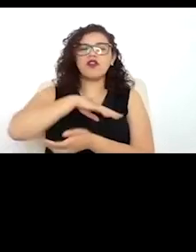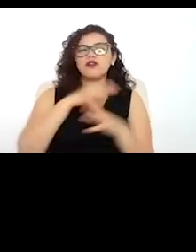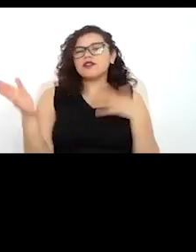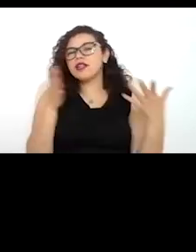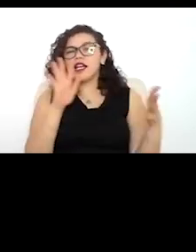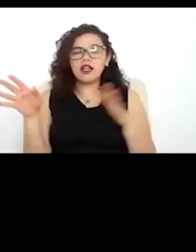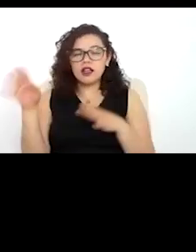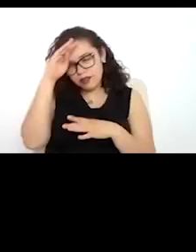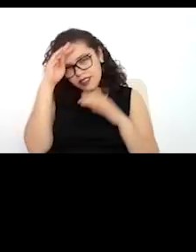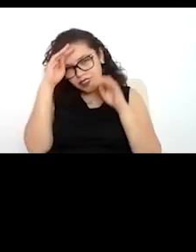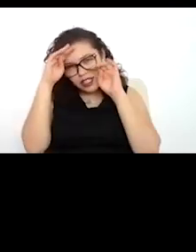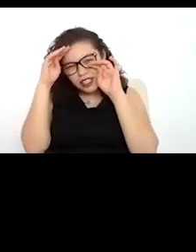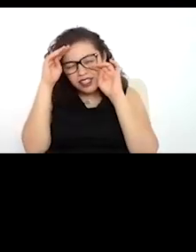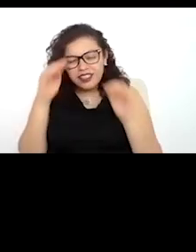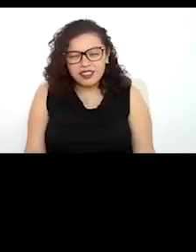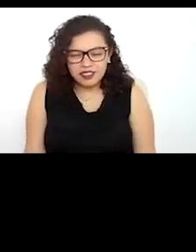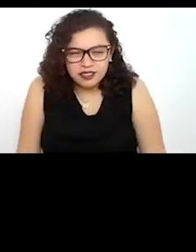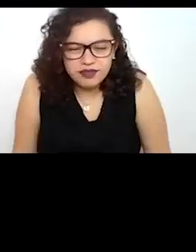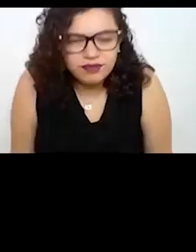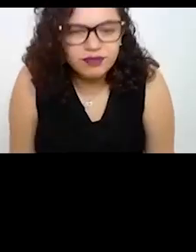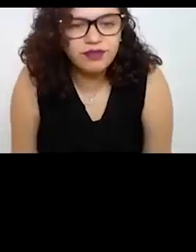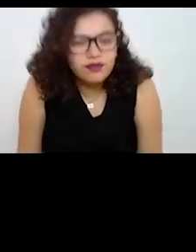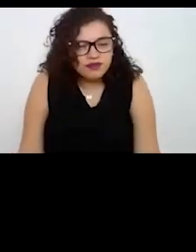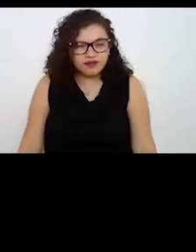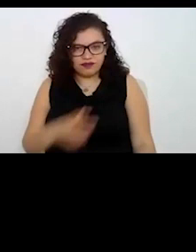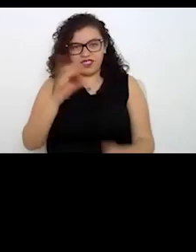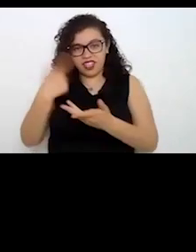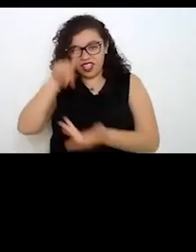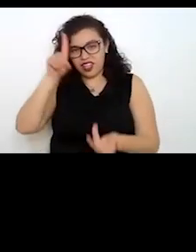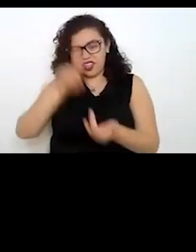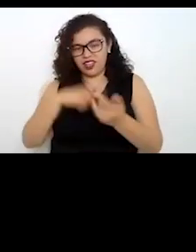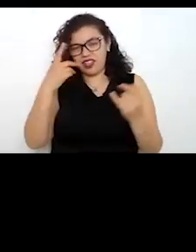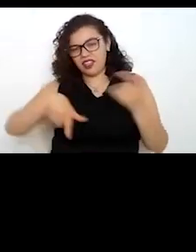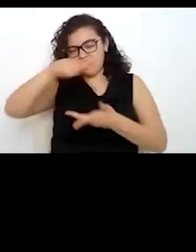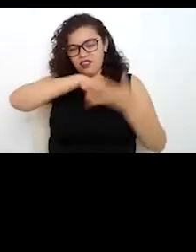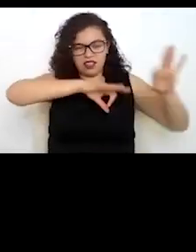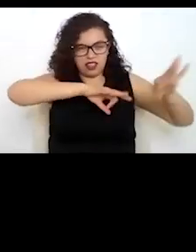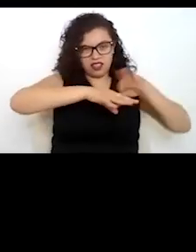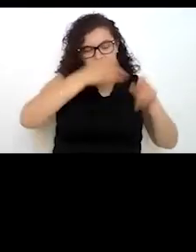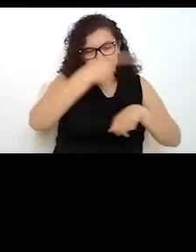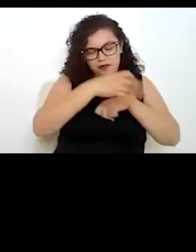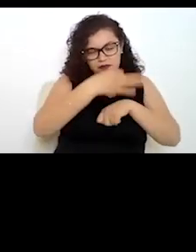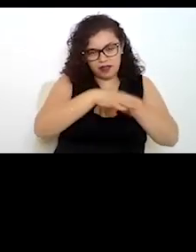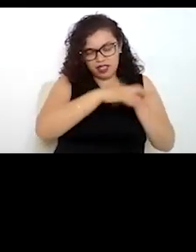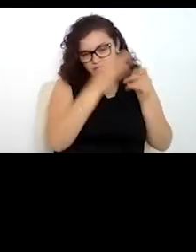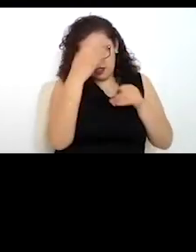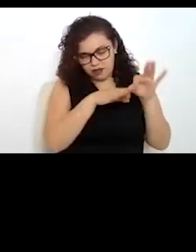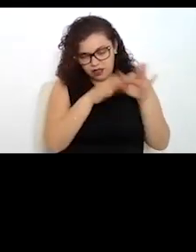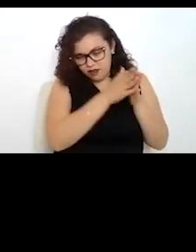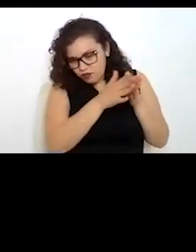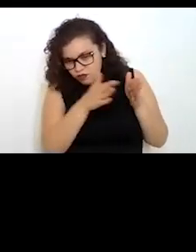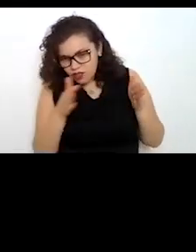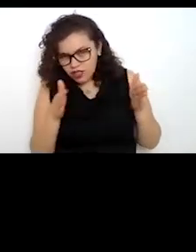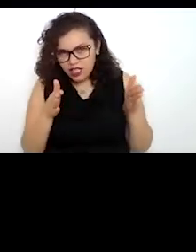si es un evento que sucede dentro de las instalaciones del trabajo durante la jornada y